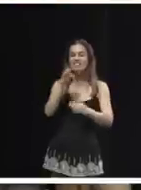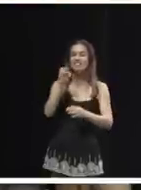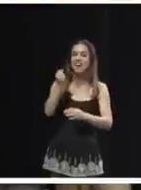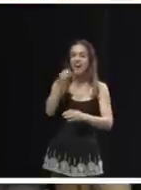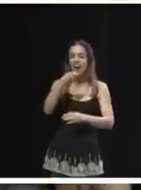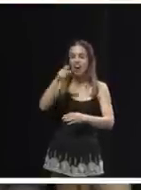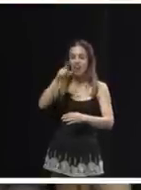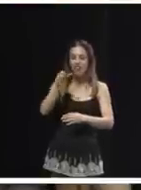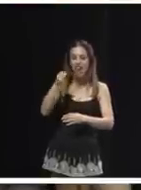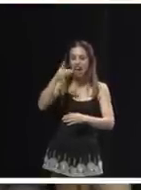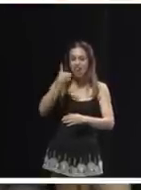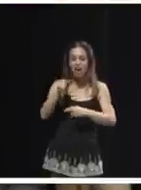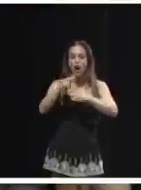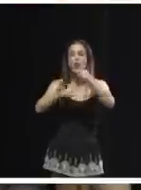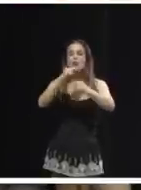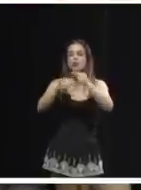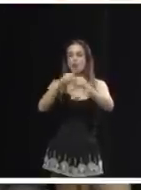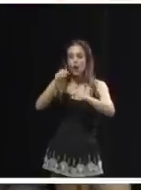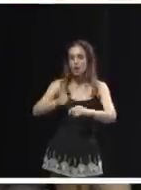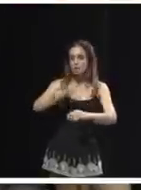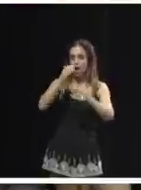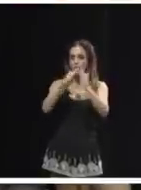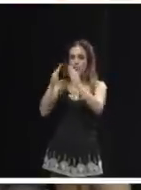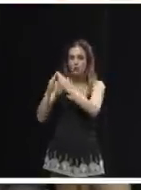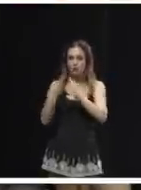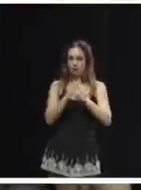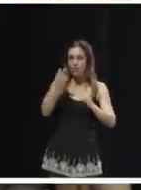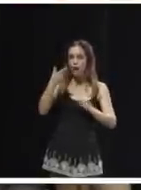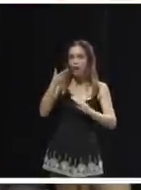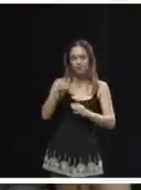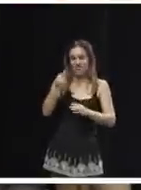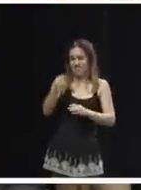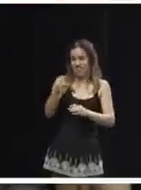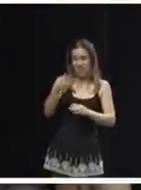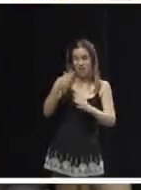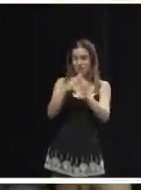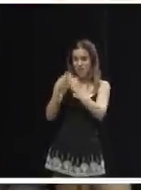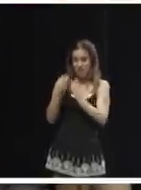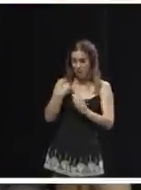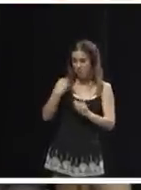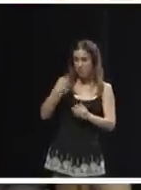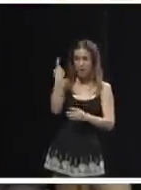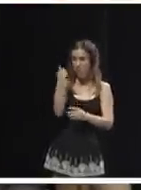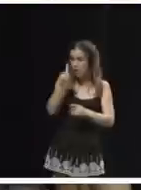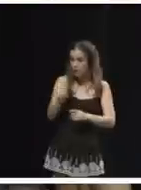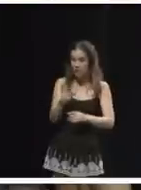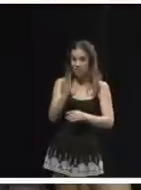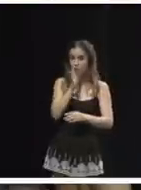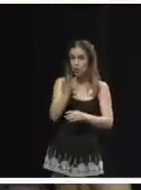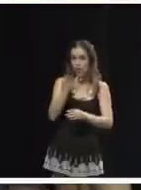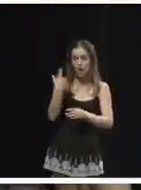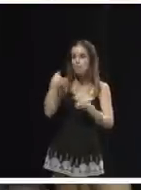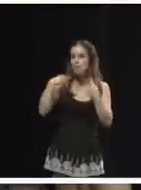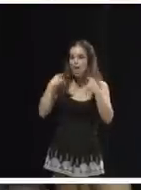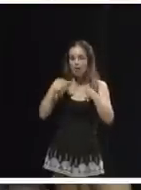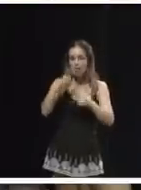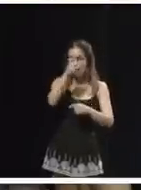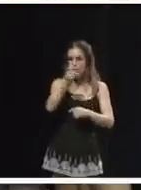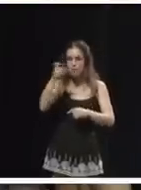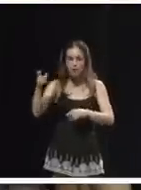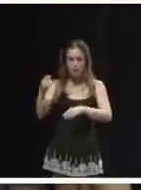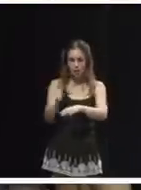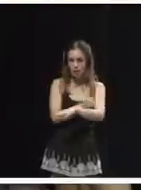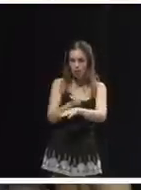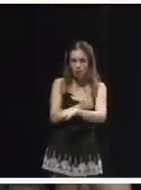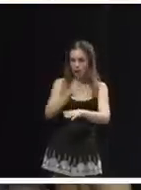no necesita, porque va perdiendo población desde hace 20 años, y en Tablada, que es una zona de alto valor ecológico y